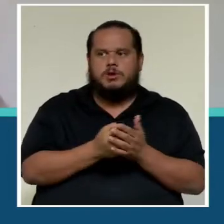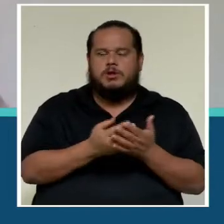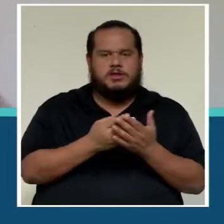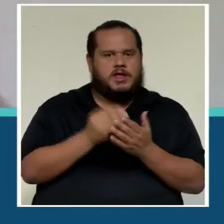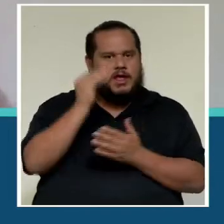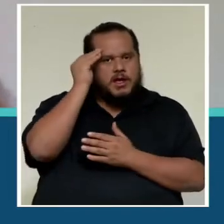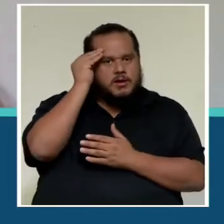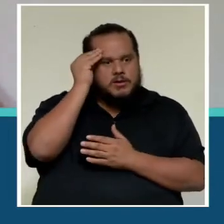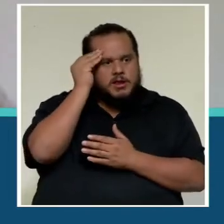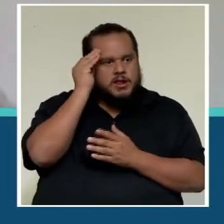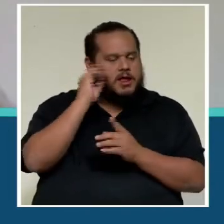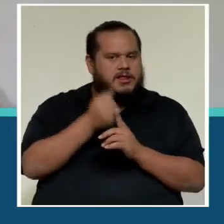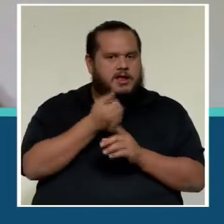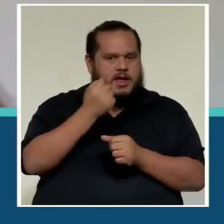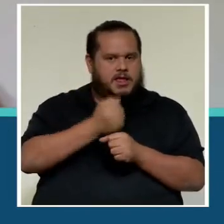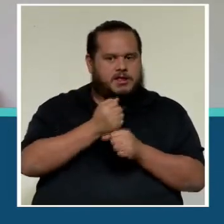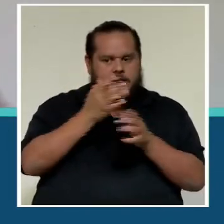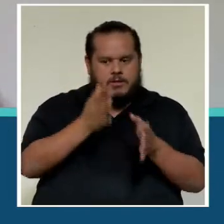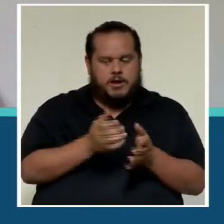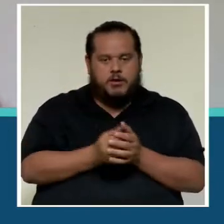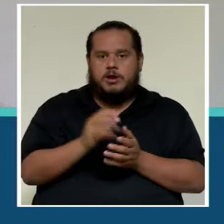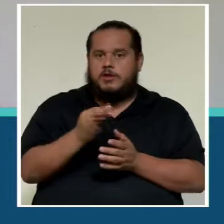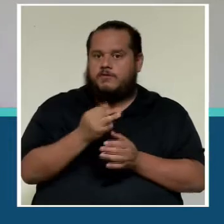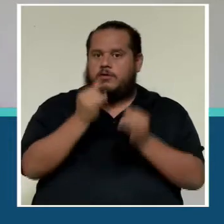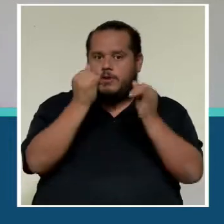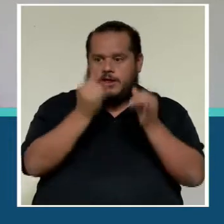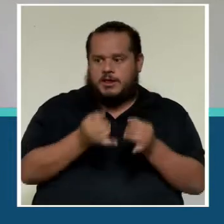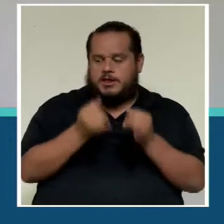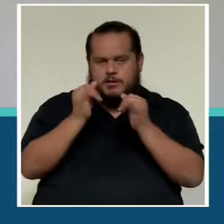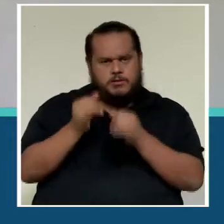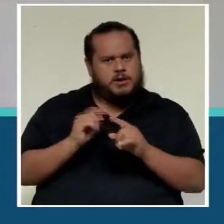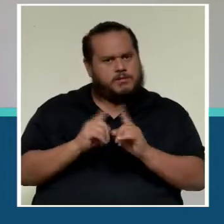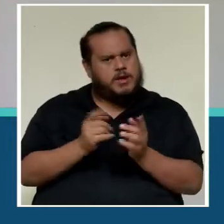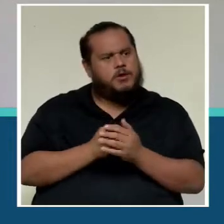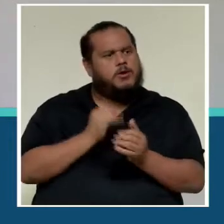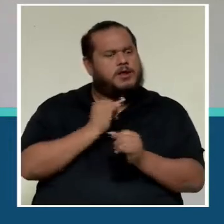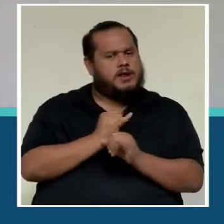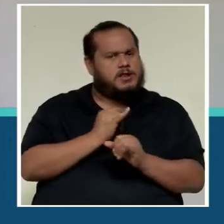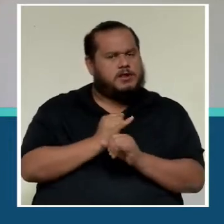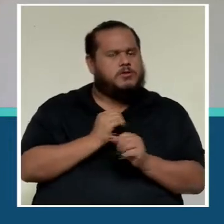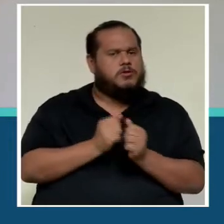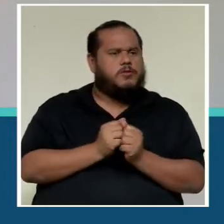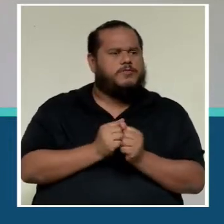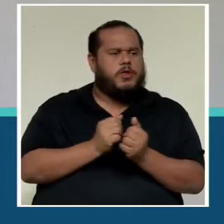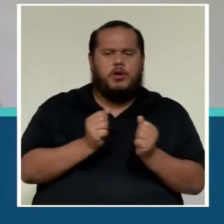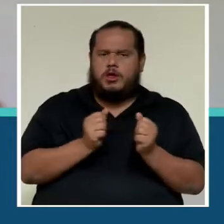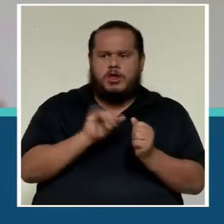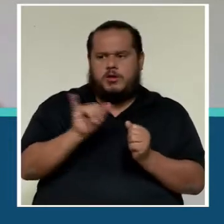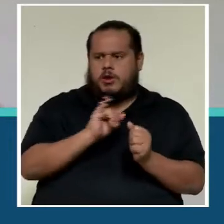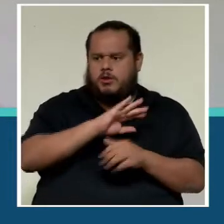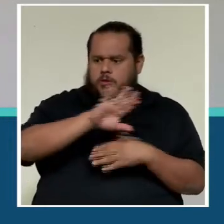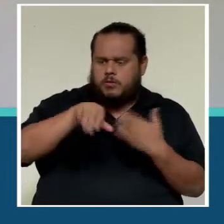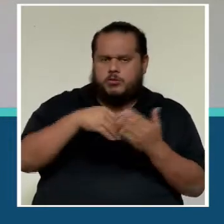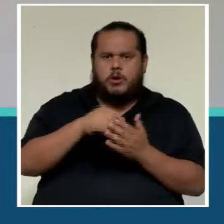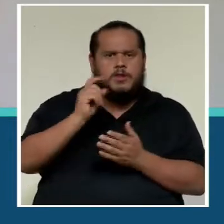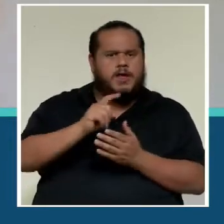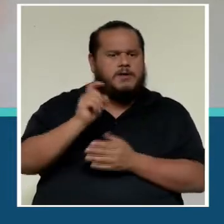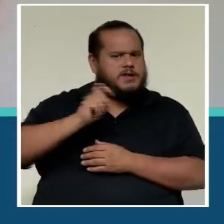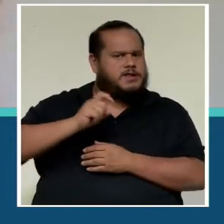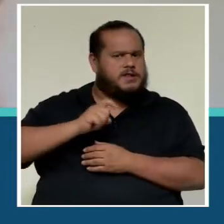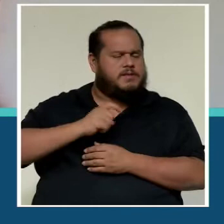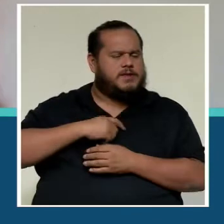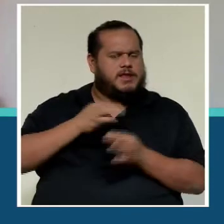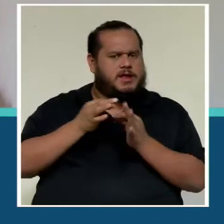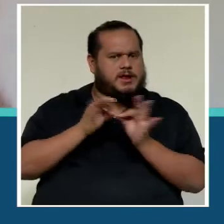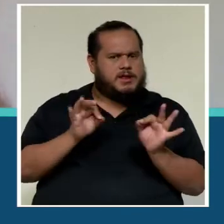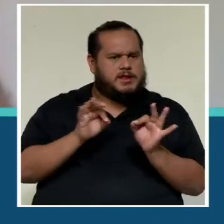de cada funcionario de manera individual, pero que la institución como un todo debe necesariamente garantizar